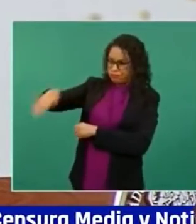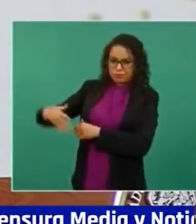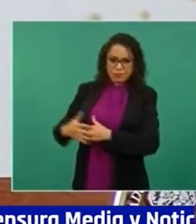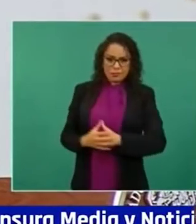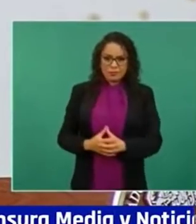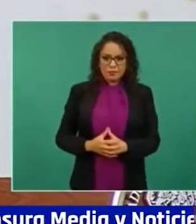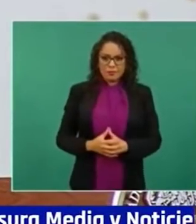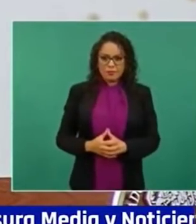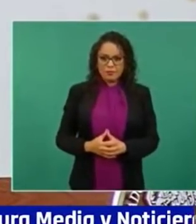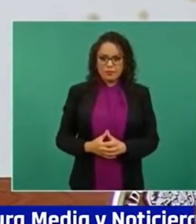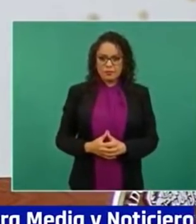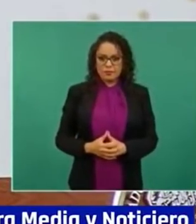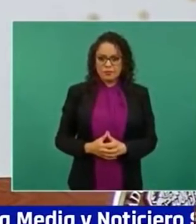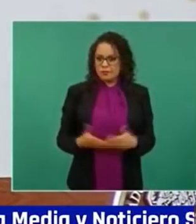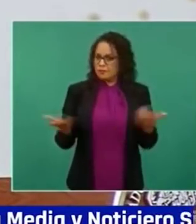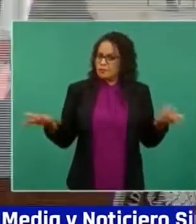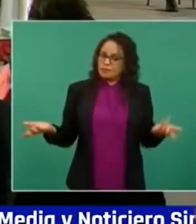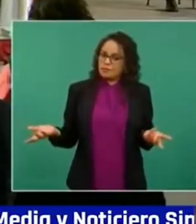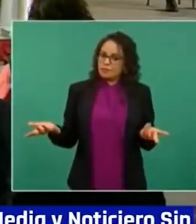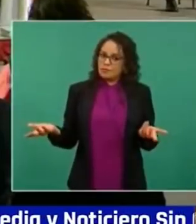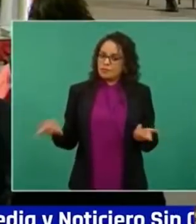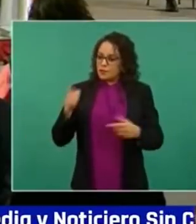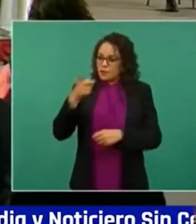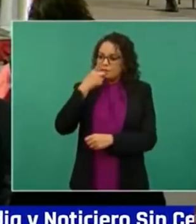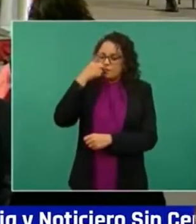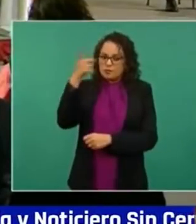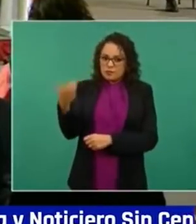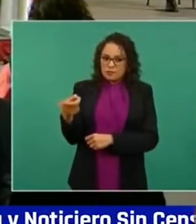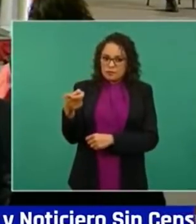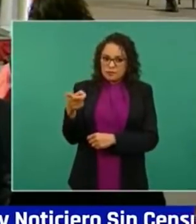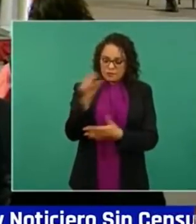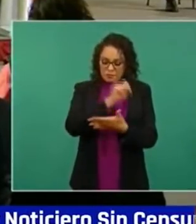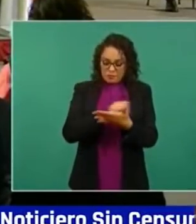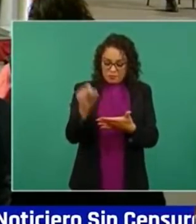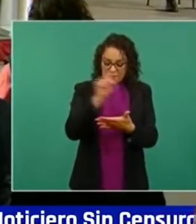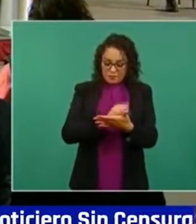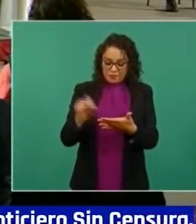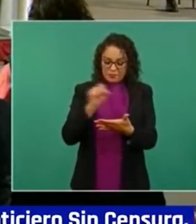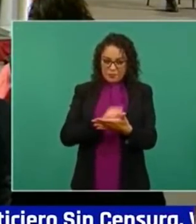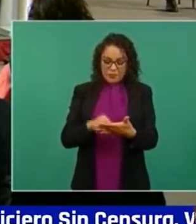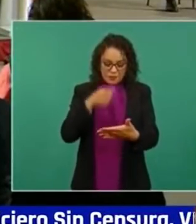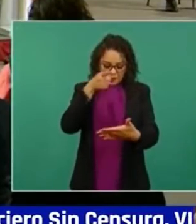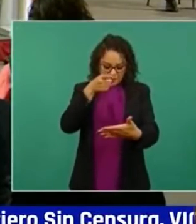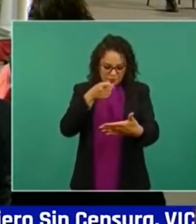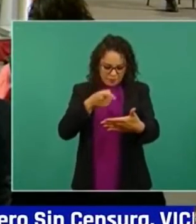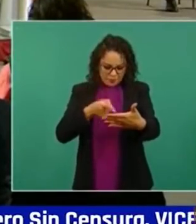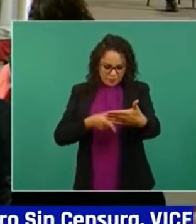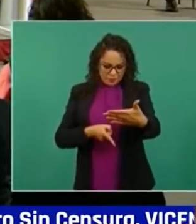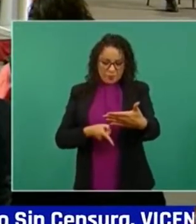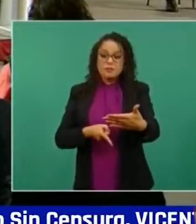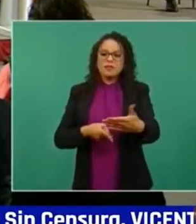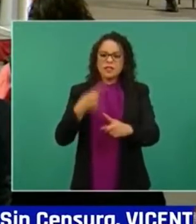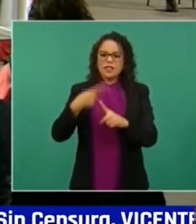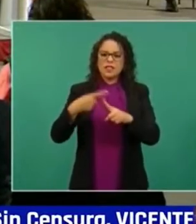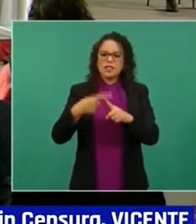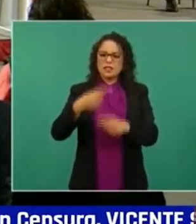Y dice, en uno de sus textos, dice, el primer lugar lo